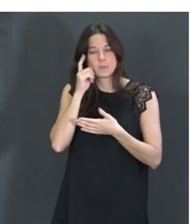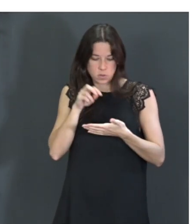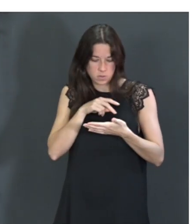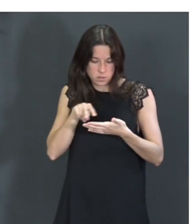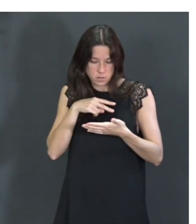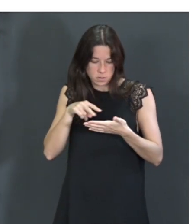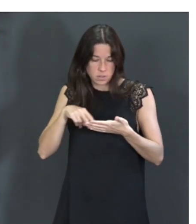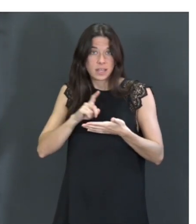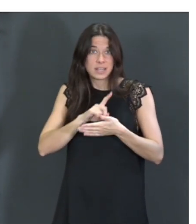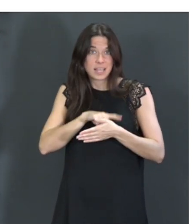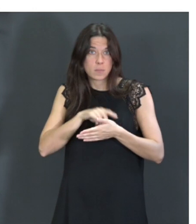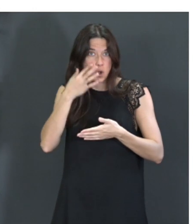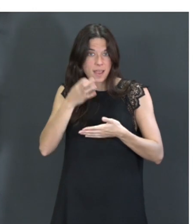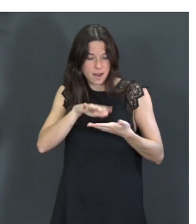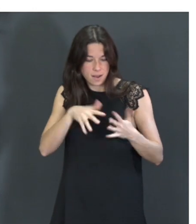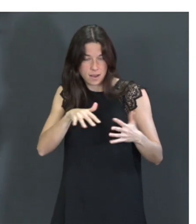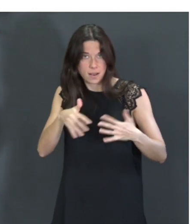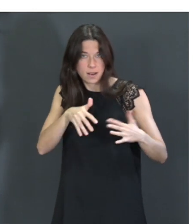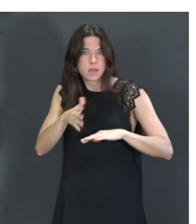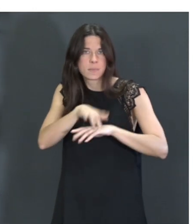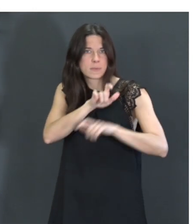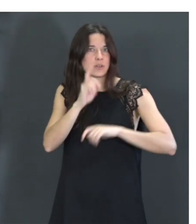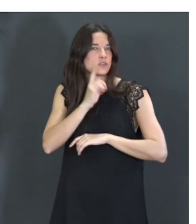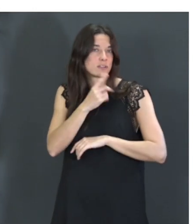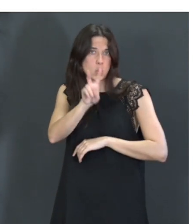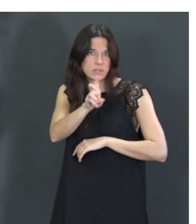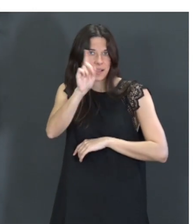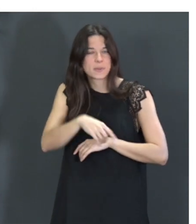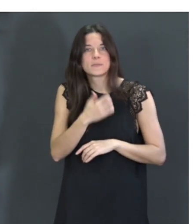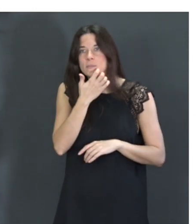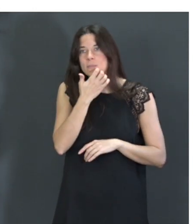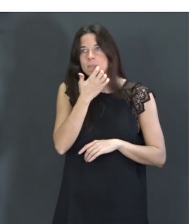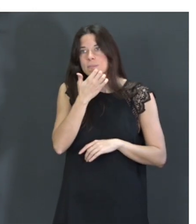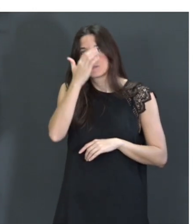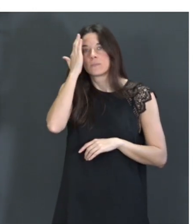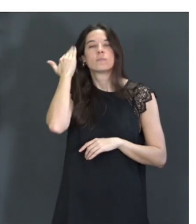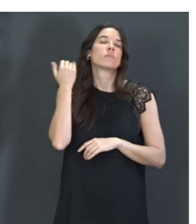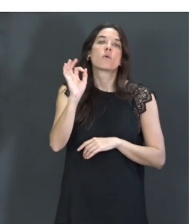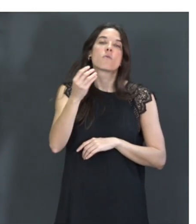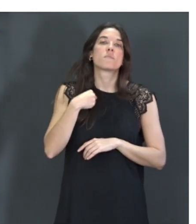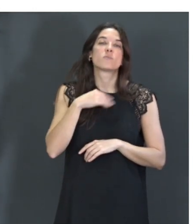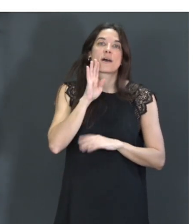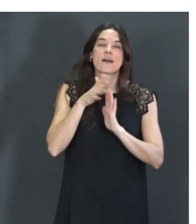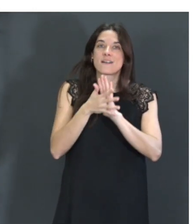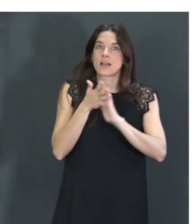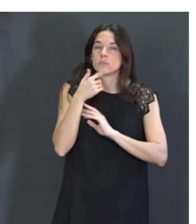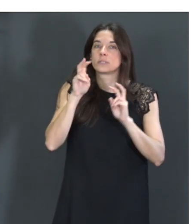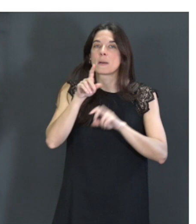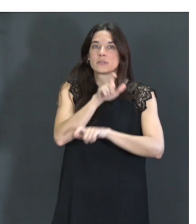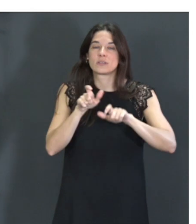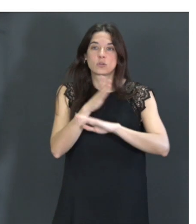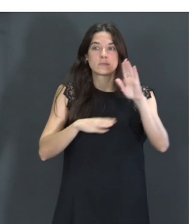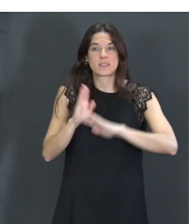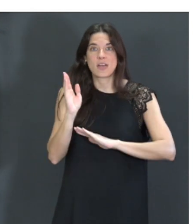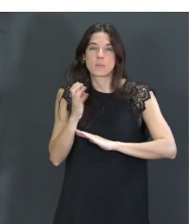Eso para personas sordas pues también es muy, muy, muy útil. O lo que hablábamos también para personas con discapacidad, pues el control del entorno,